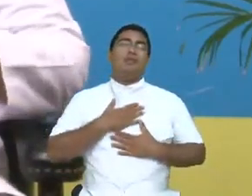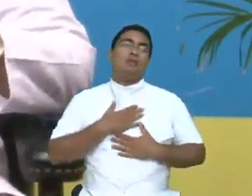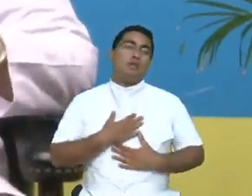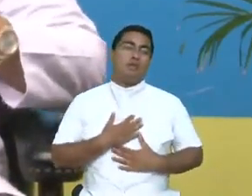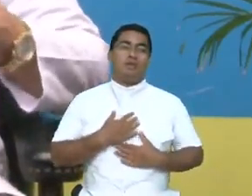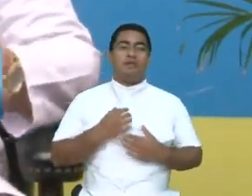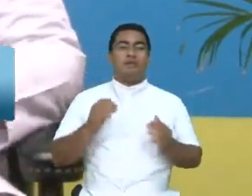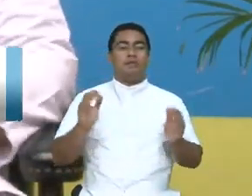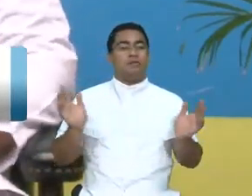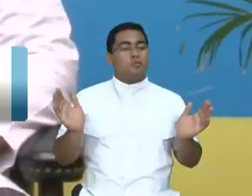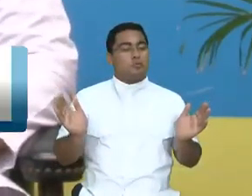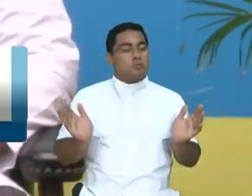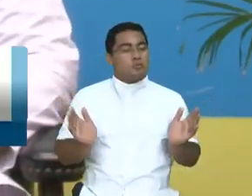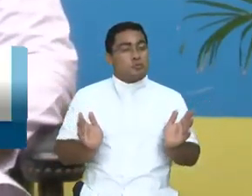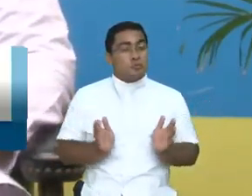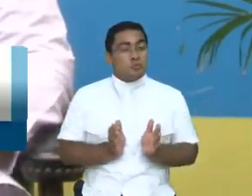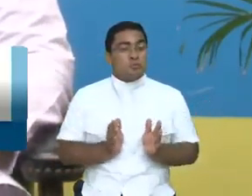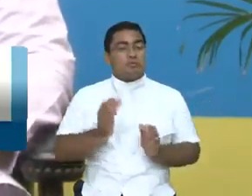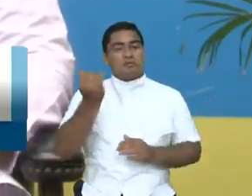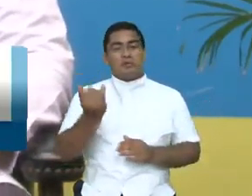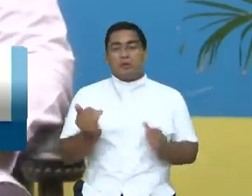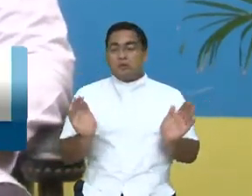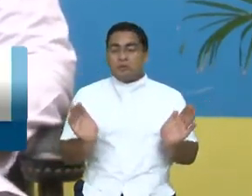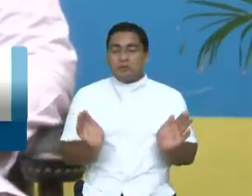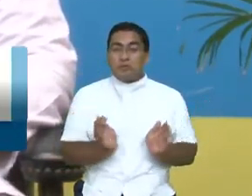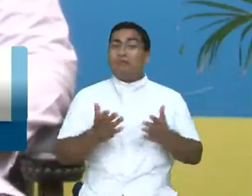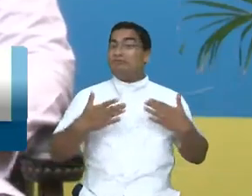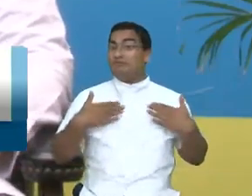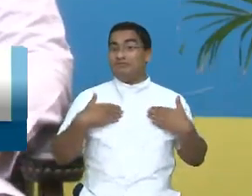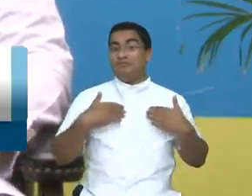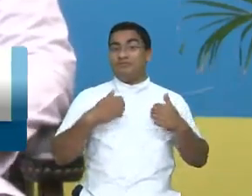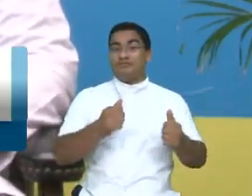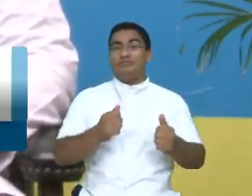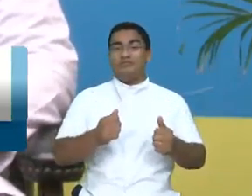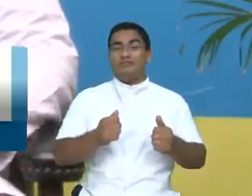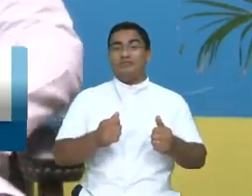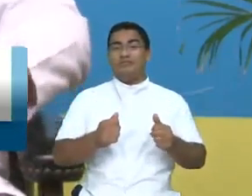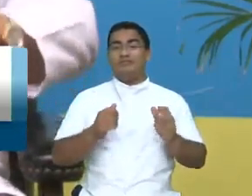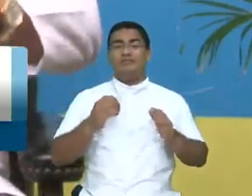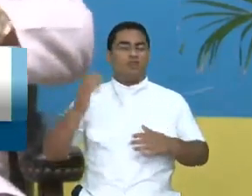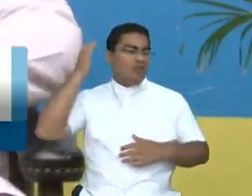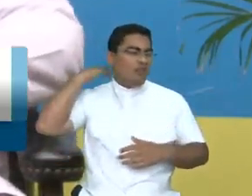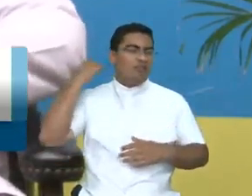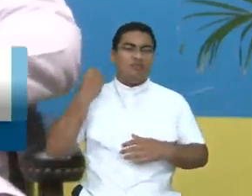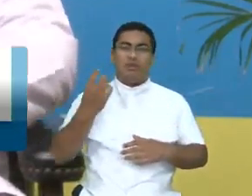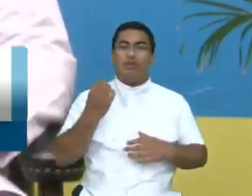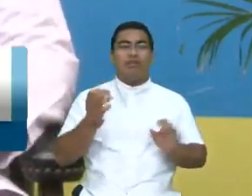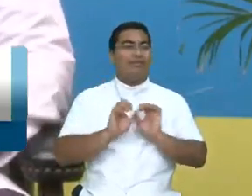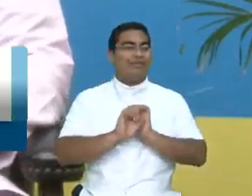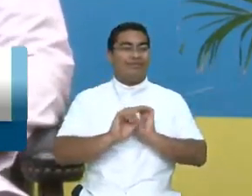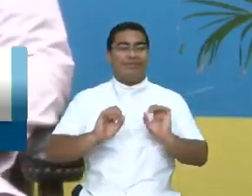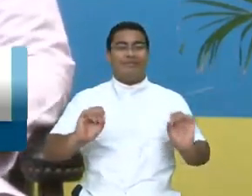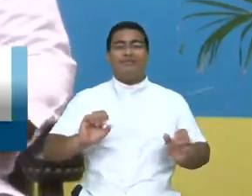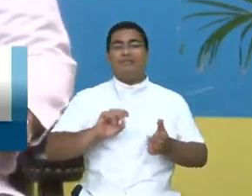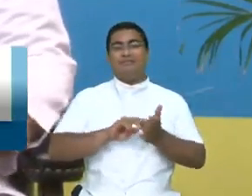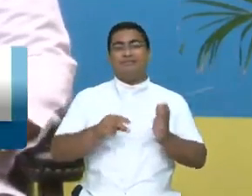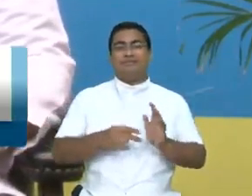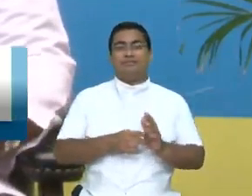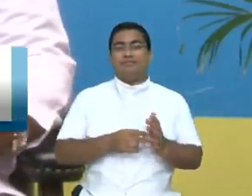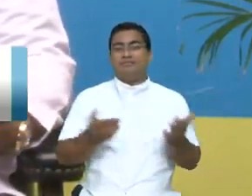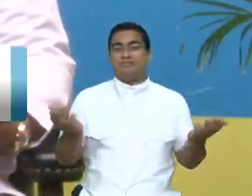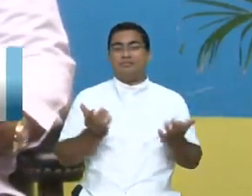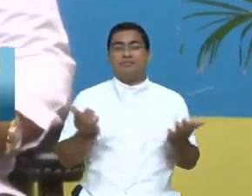la musculatura se tonifica, y eso le va a dar salud, le va a quitar la mayoría de los dolores, que es por estar